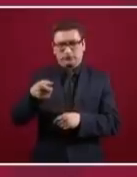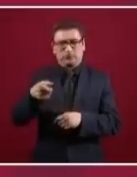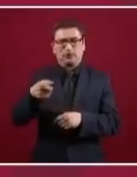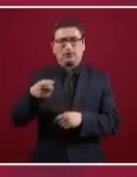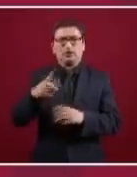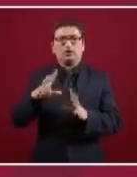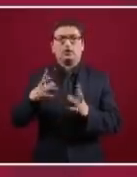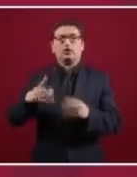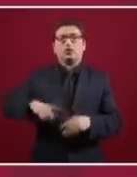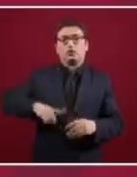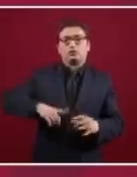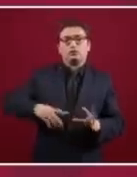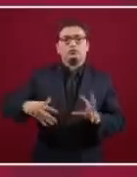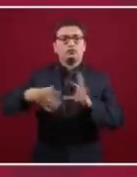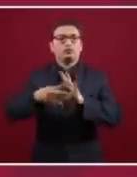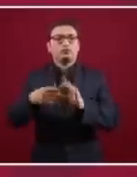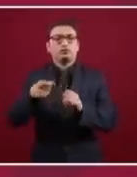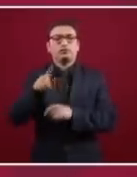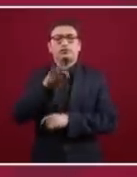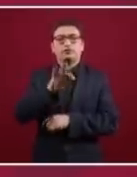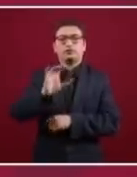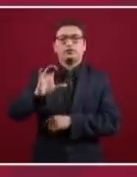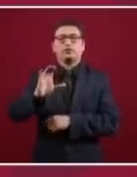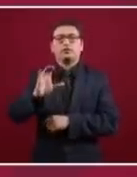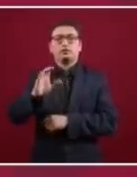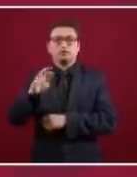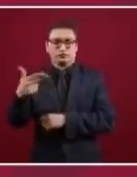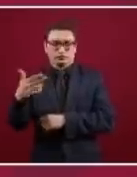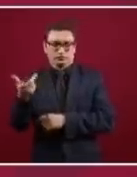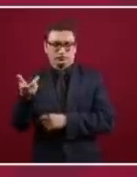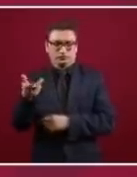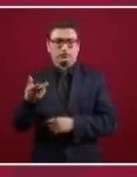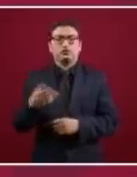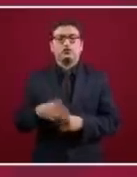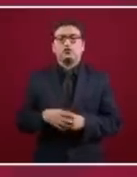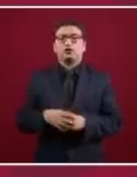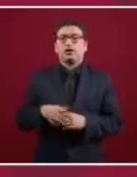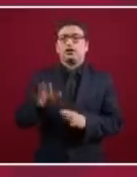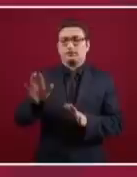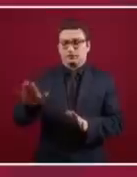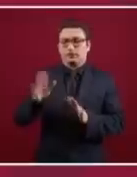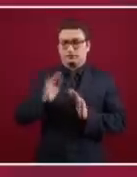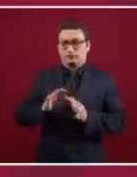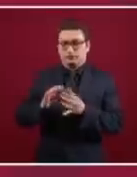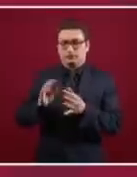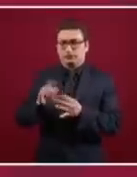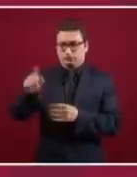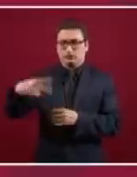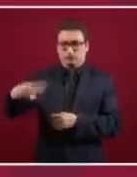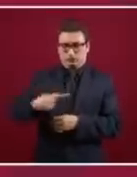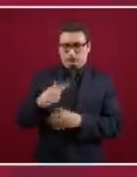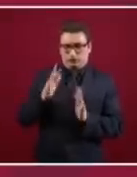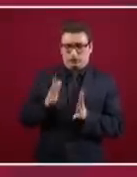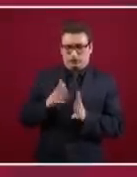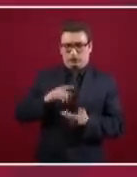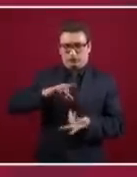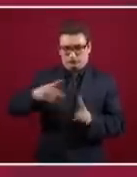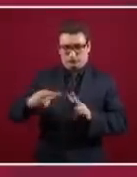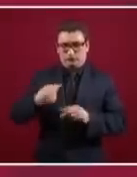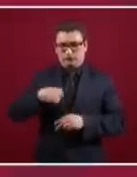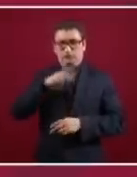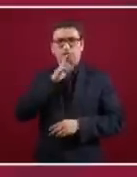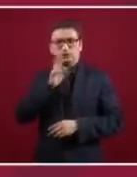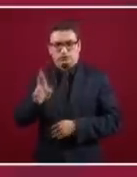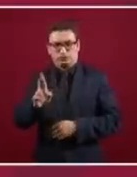gobierno de felipe calderón pero más allá de eso a ver permíteme ya habla de eso ahora